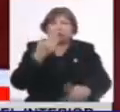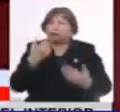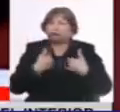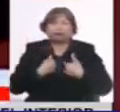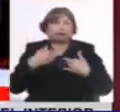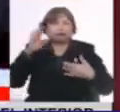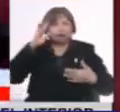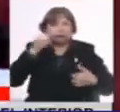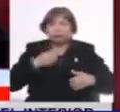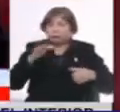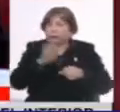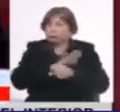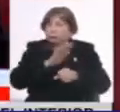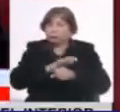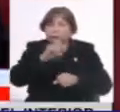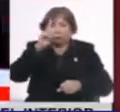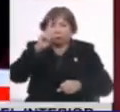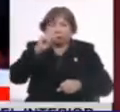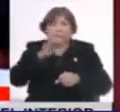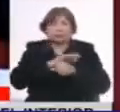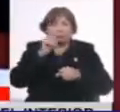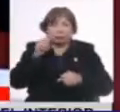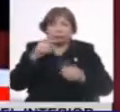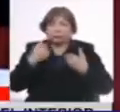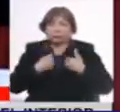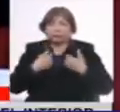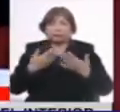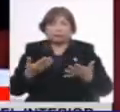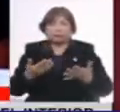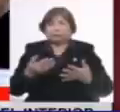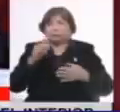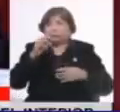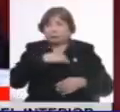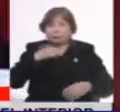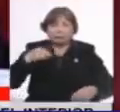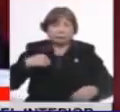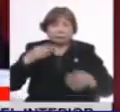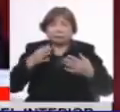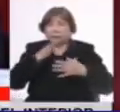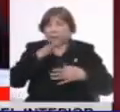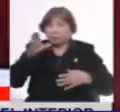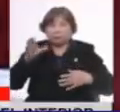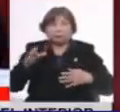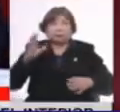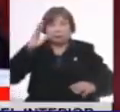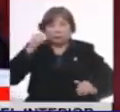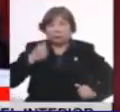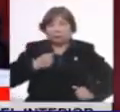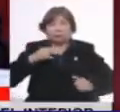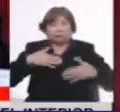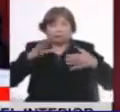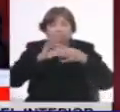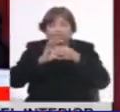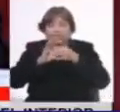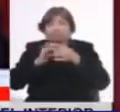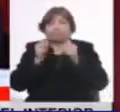policía. Es suficiente con tener un policía allí y tener, ¿no?, a varios miembros de las Fuerzas Armadas para que colaboren